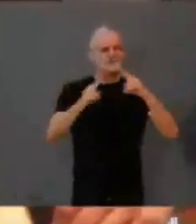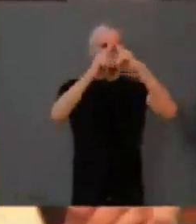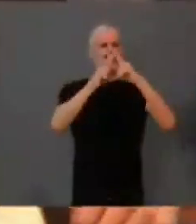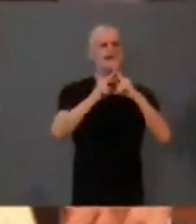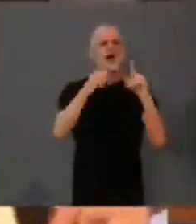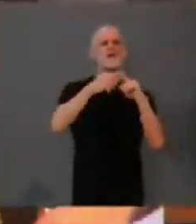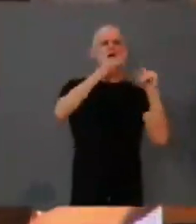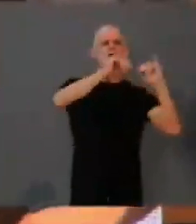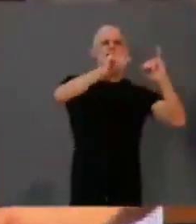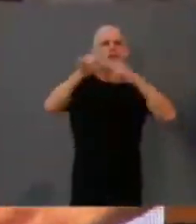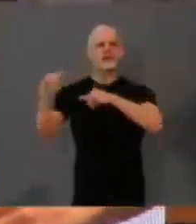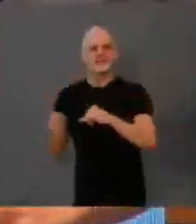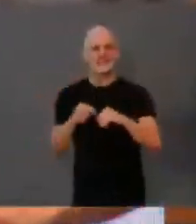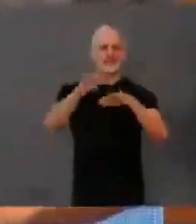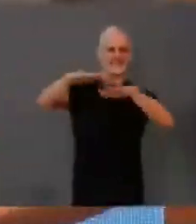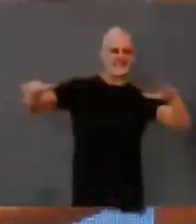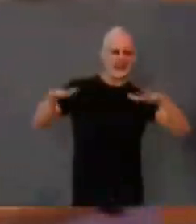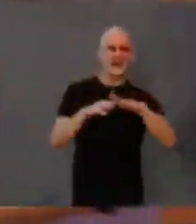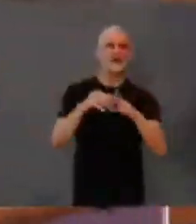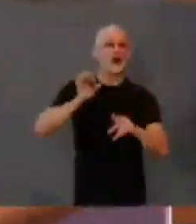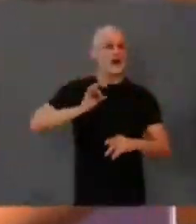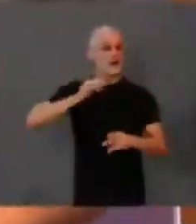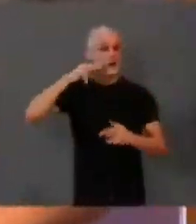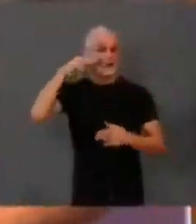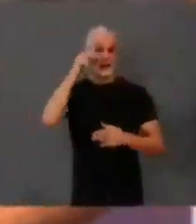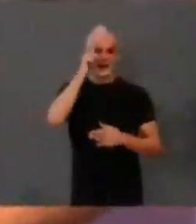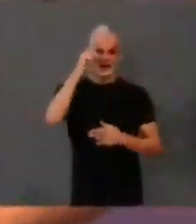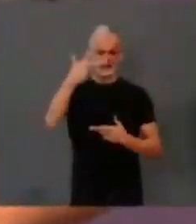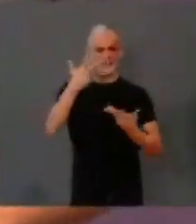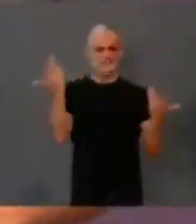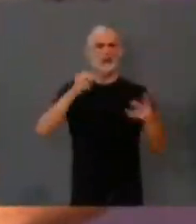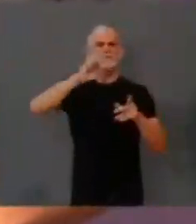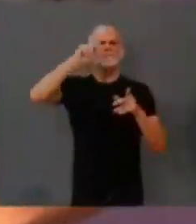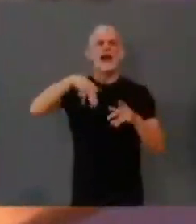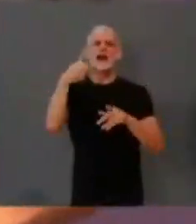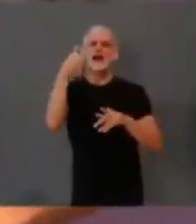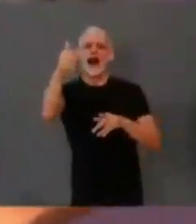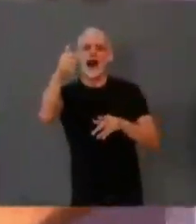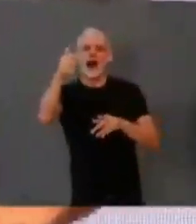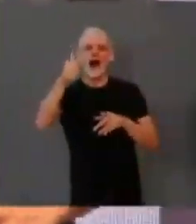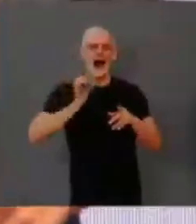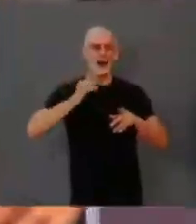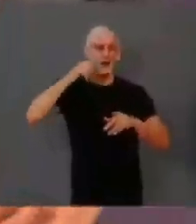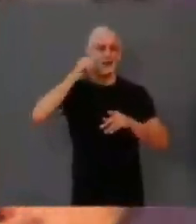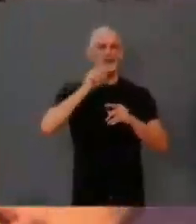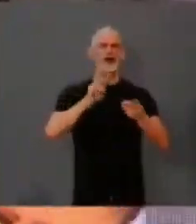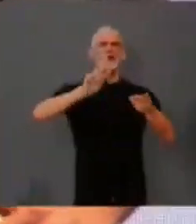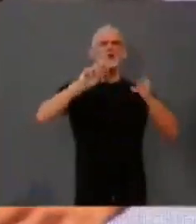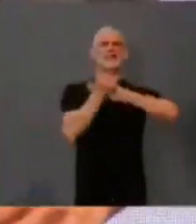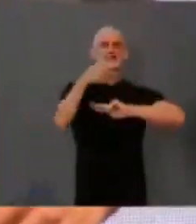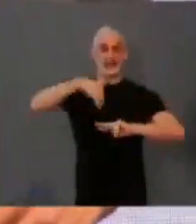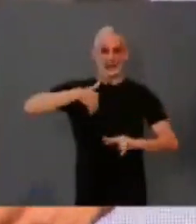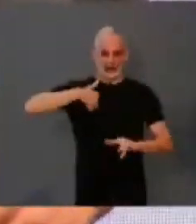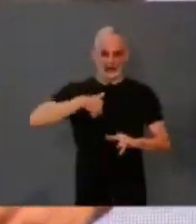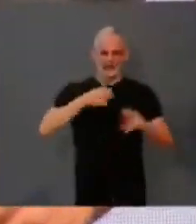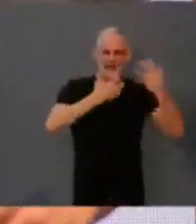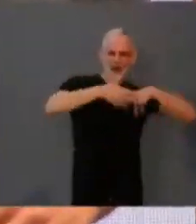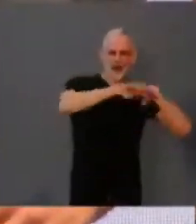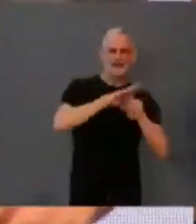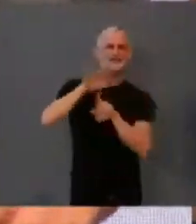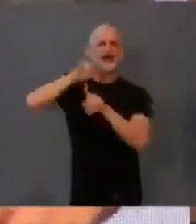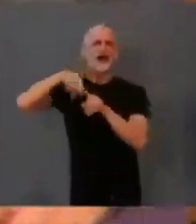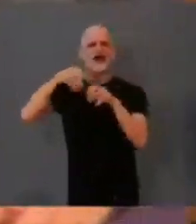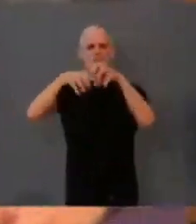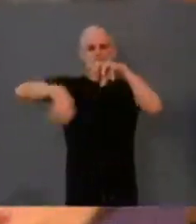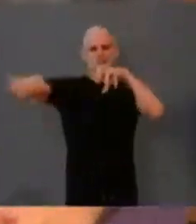las adolescencias 2023 plan a 20 23 organizado por unicef Argentina y por unfa